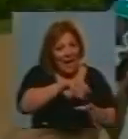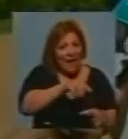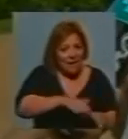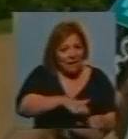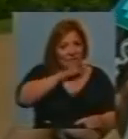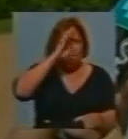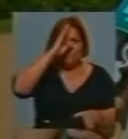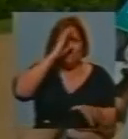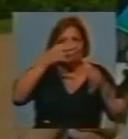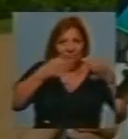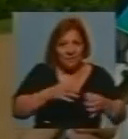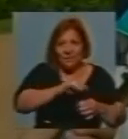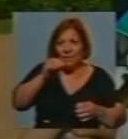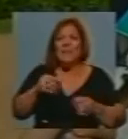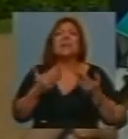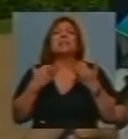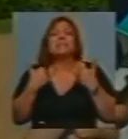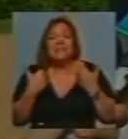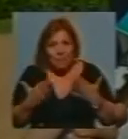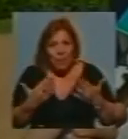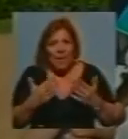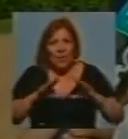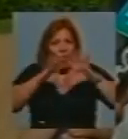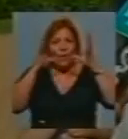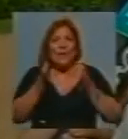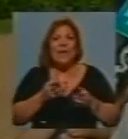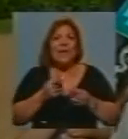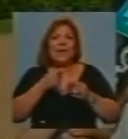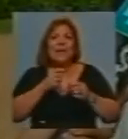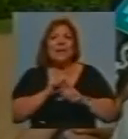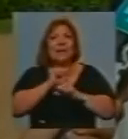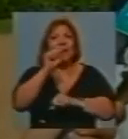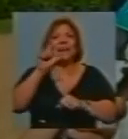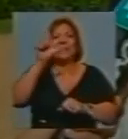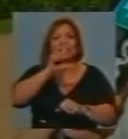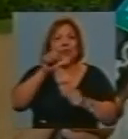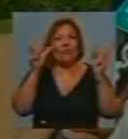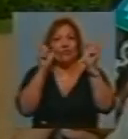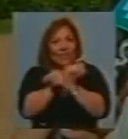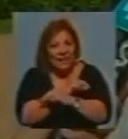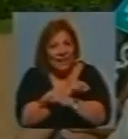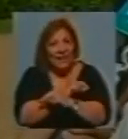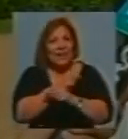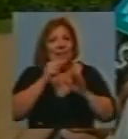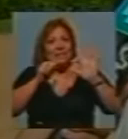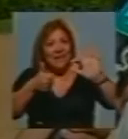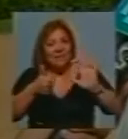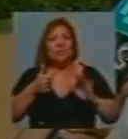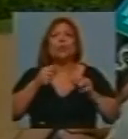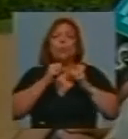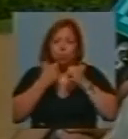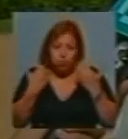social. Pensemos que es posible para el país universalizar el egreso de la educación media, Es posible para el país incrementar